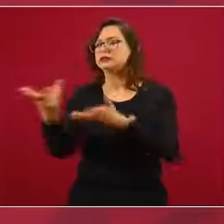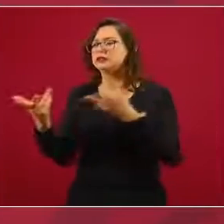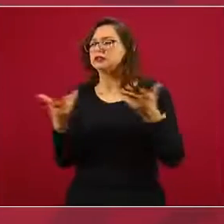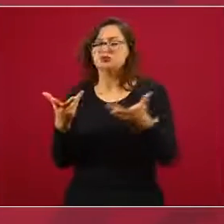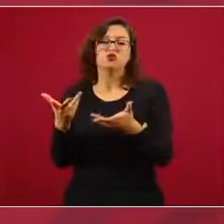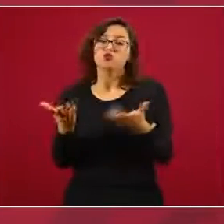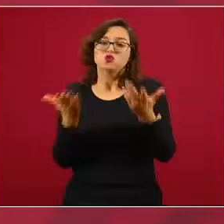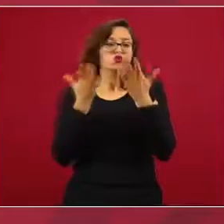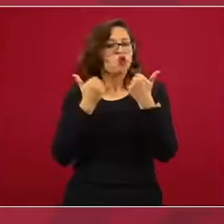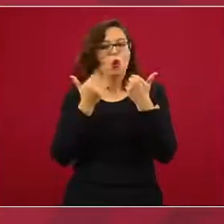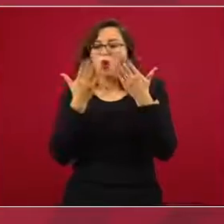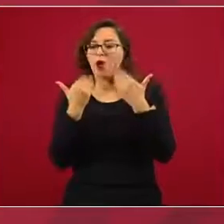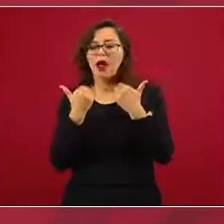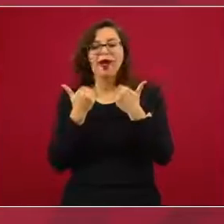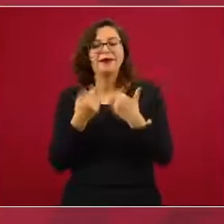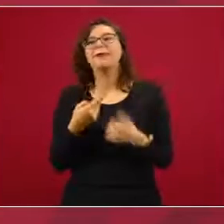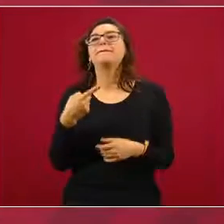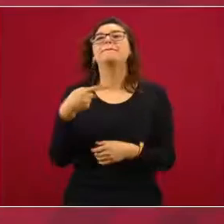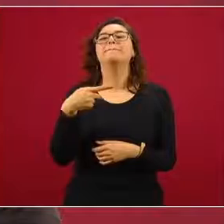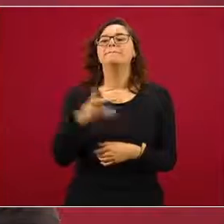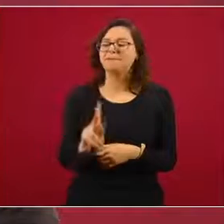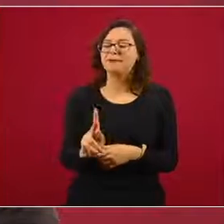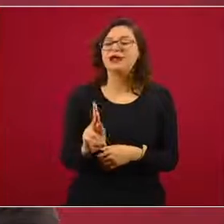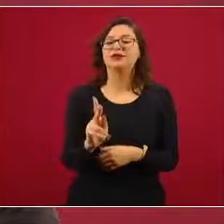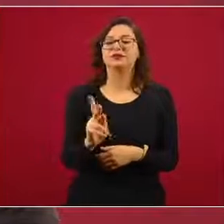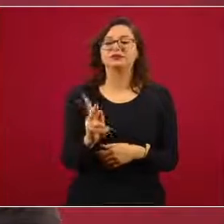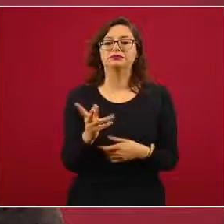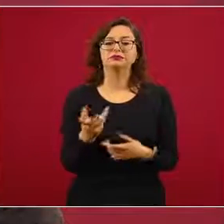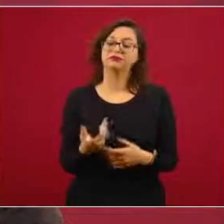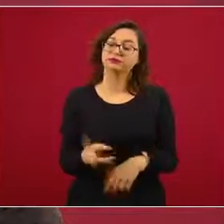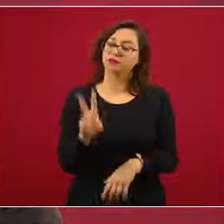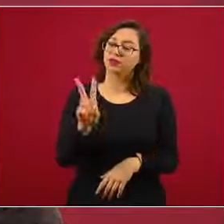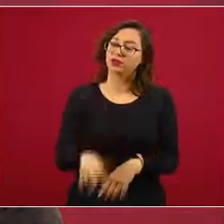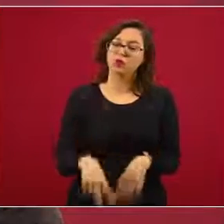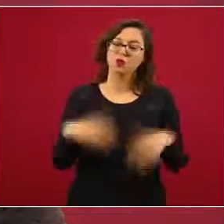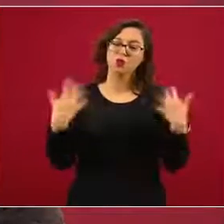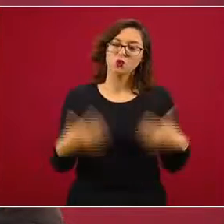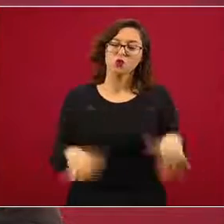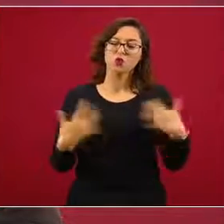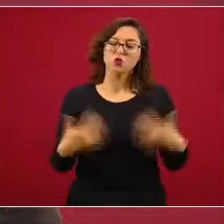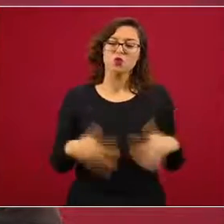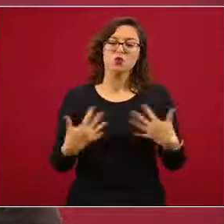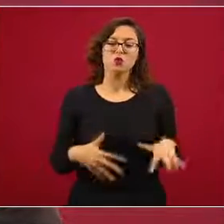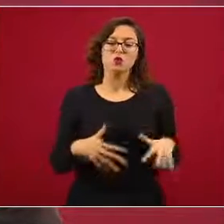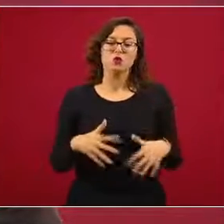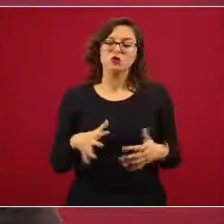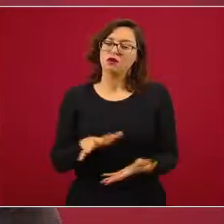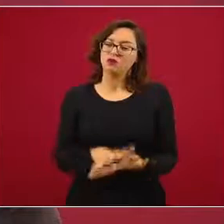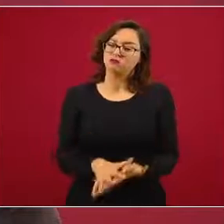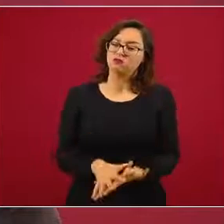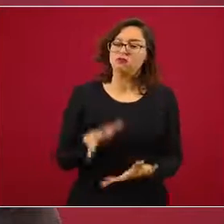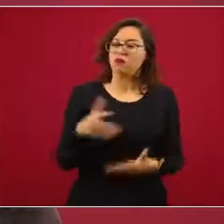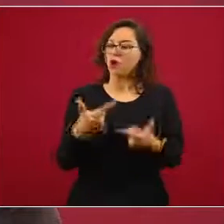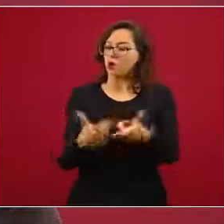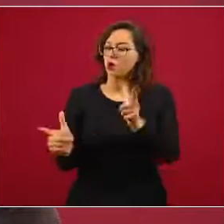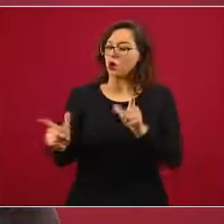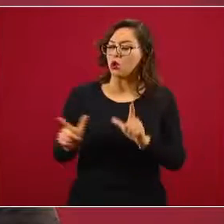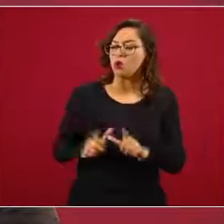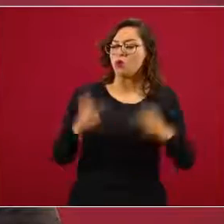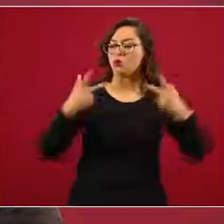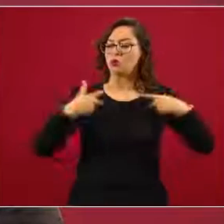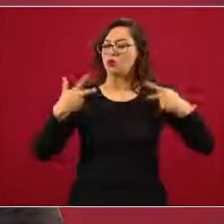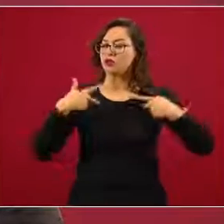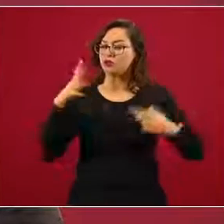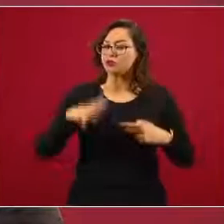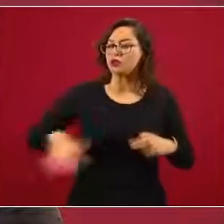sí contamos con el esfuerzo titánico de todo el grupo que ha enfocado, todo el grupo social y,